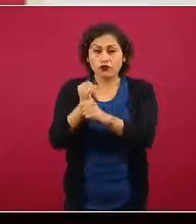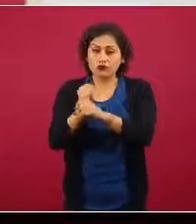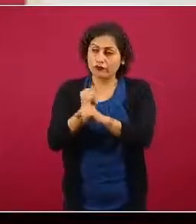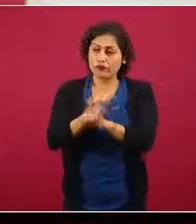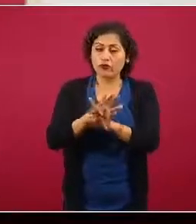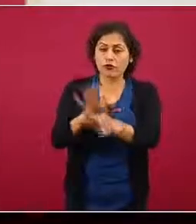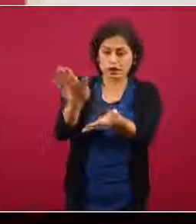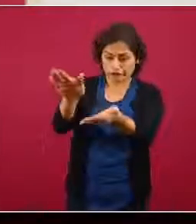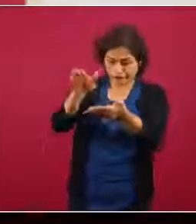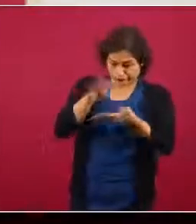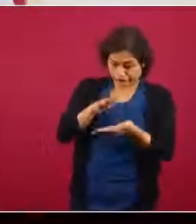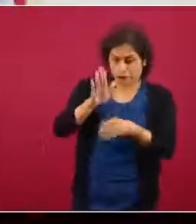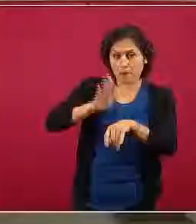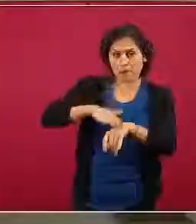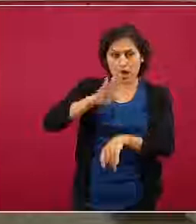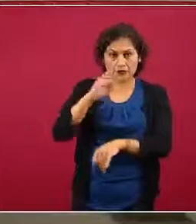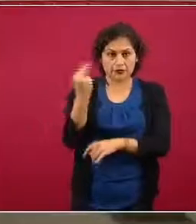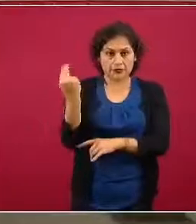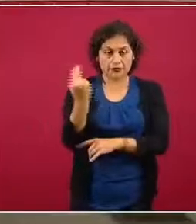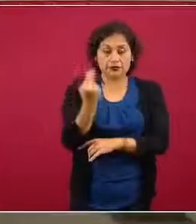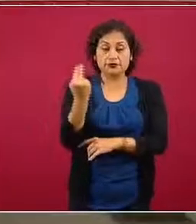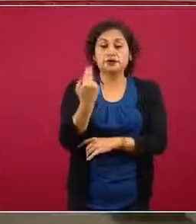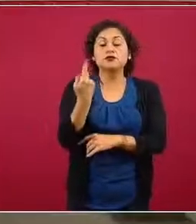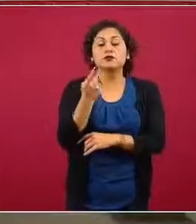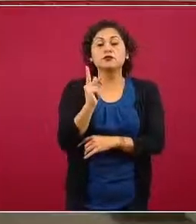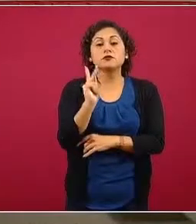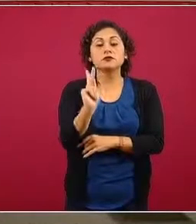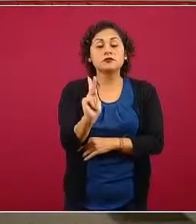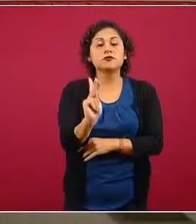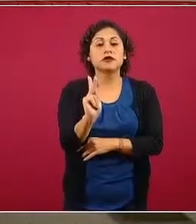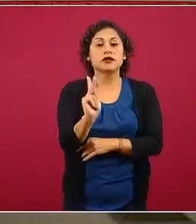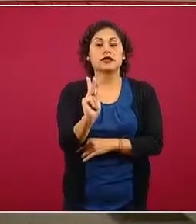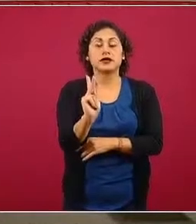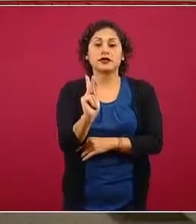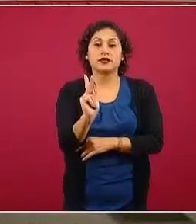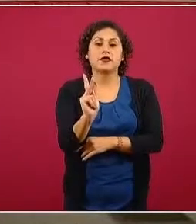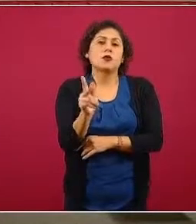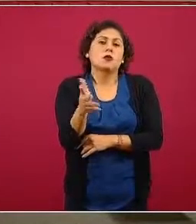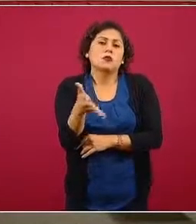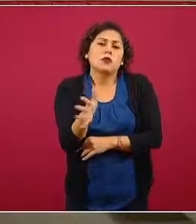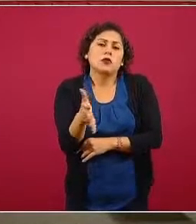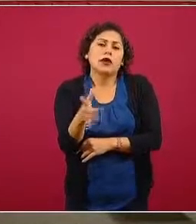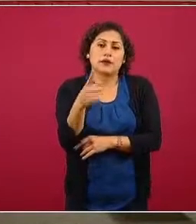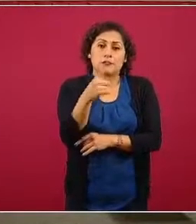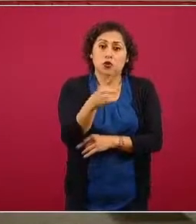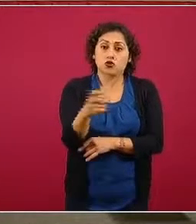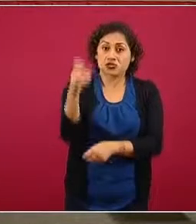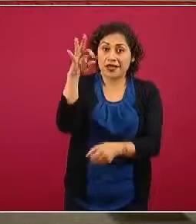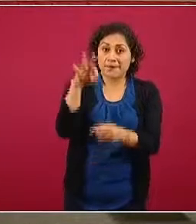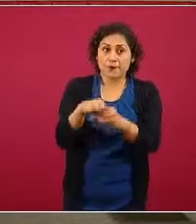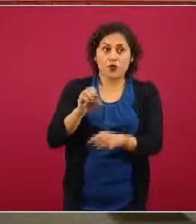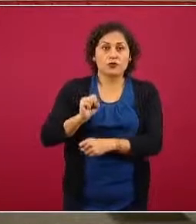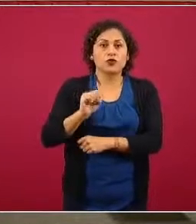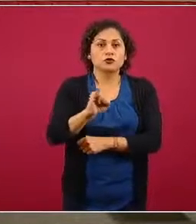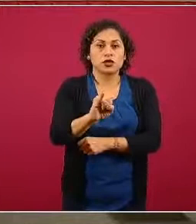información o más evidencia, pero un total de más de 100 votos a favor